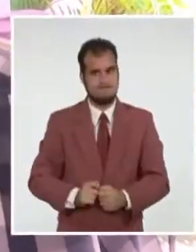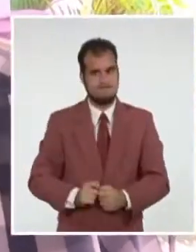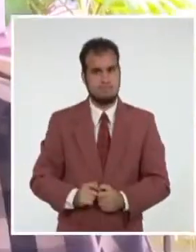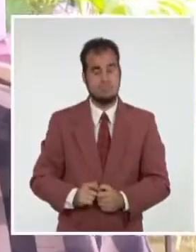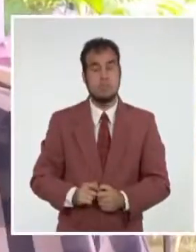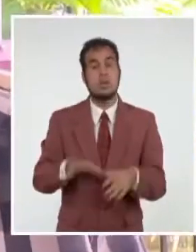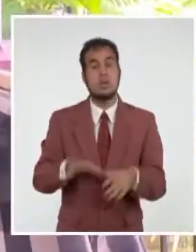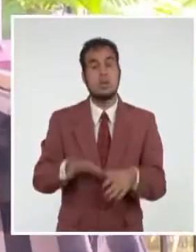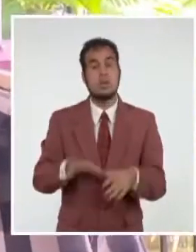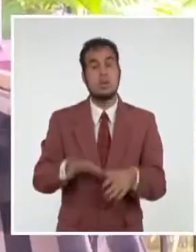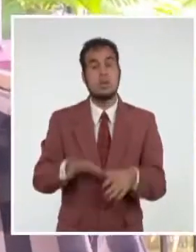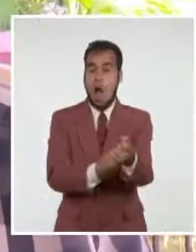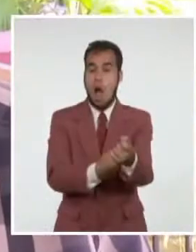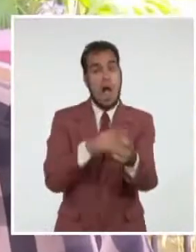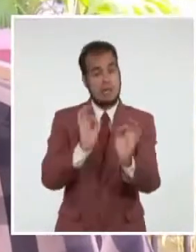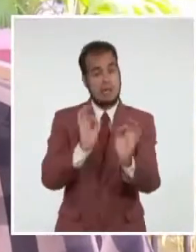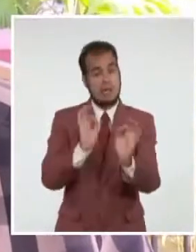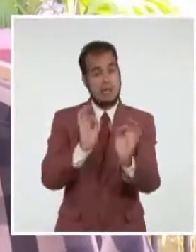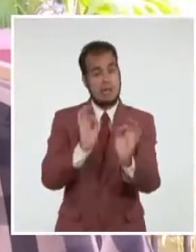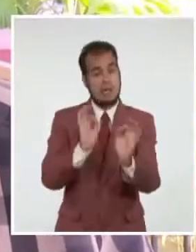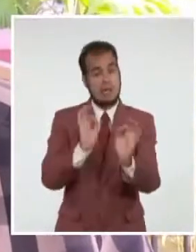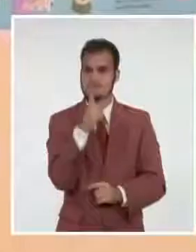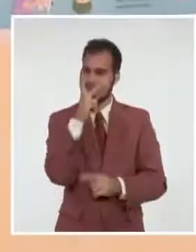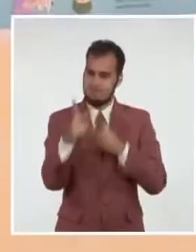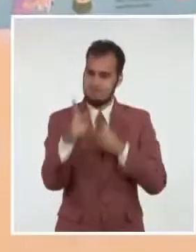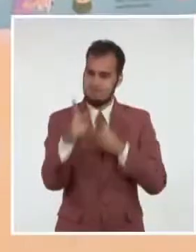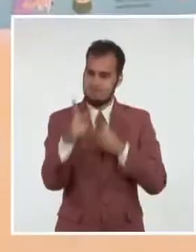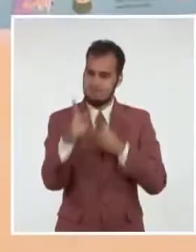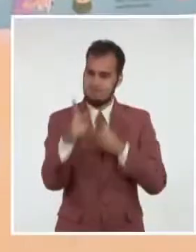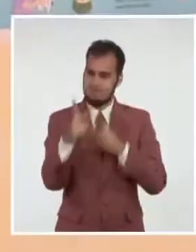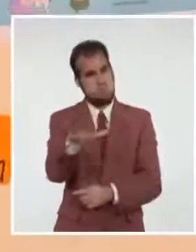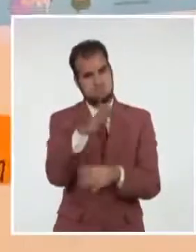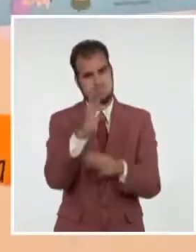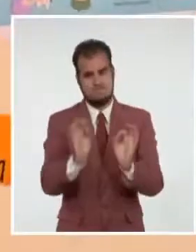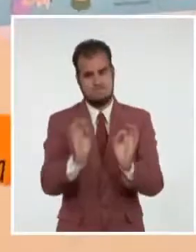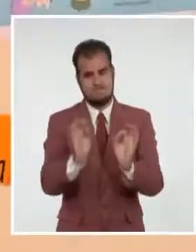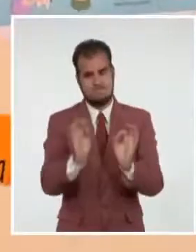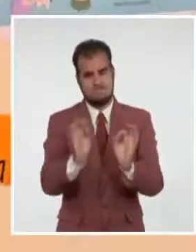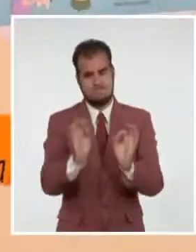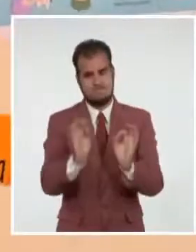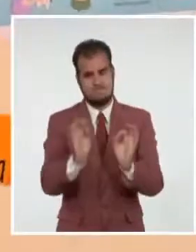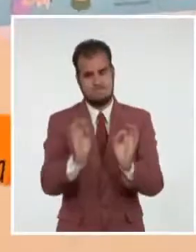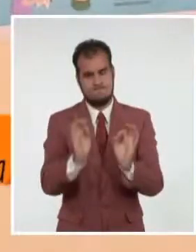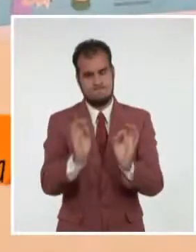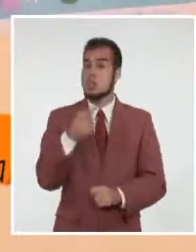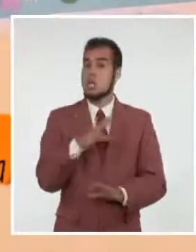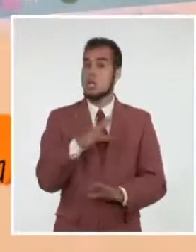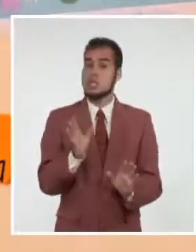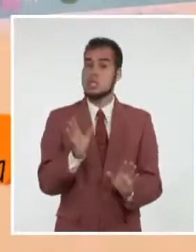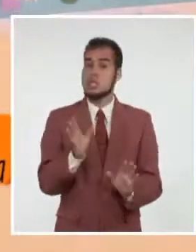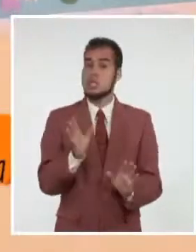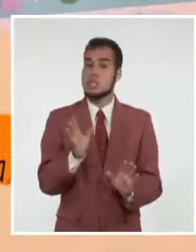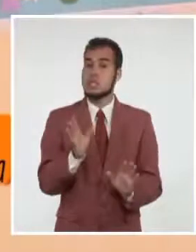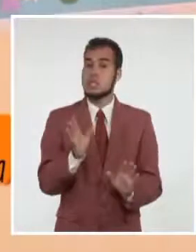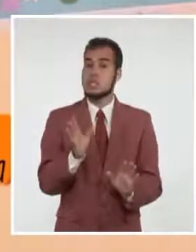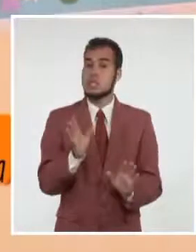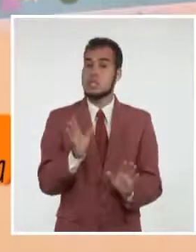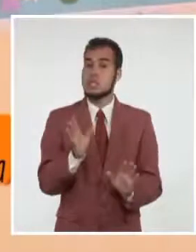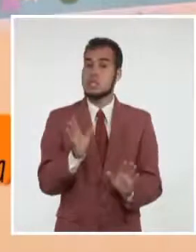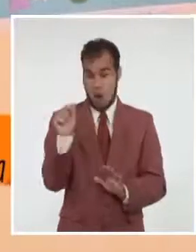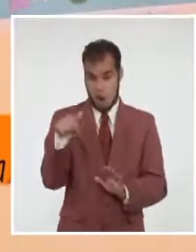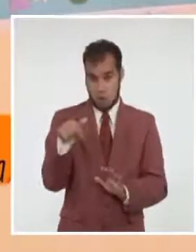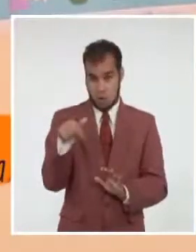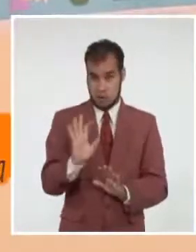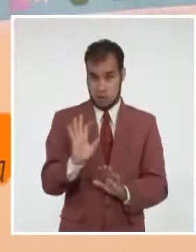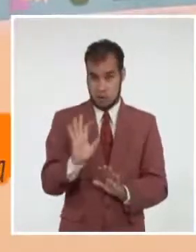acostumbrados, atendiendo al pueblo. Podemos decir que satisfactoriamente ya a esta fecha tenemos